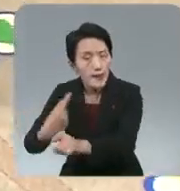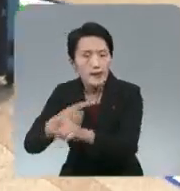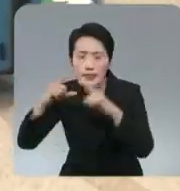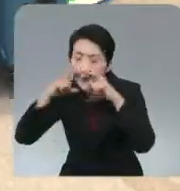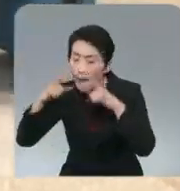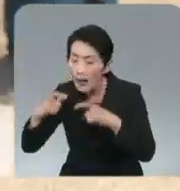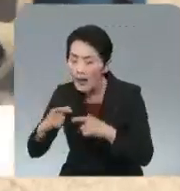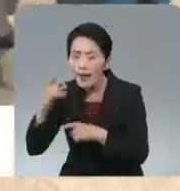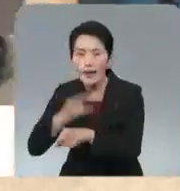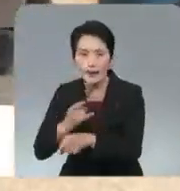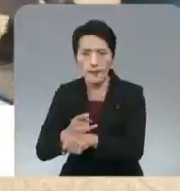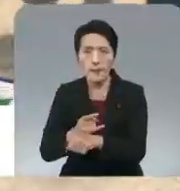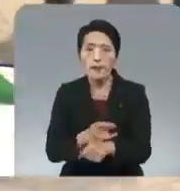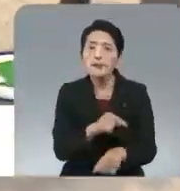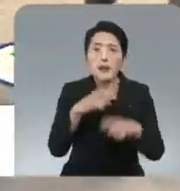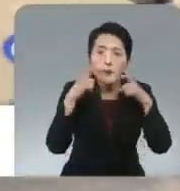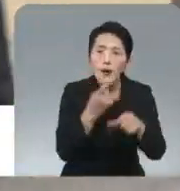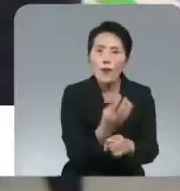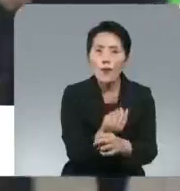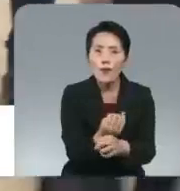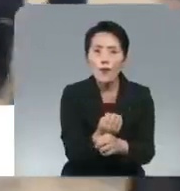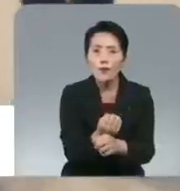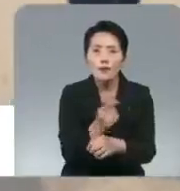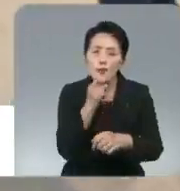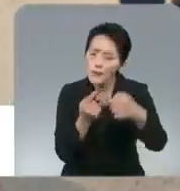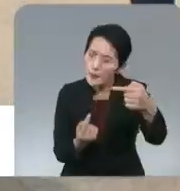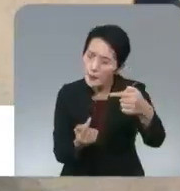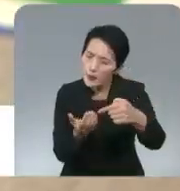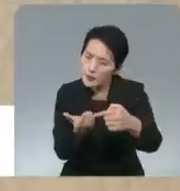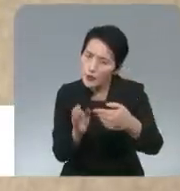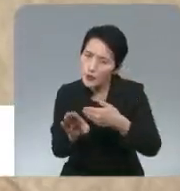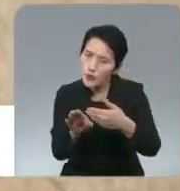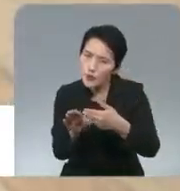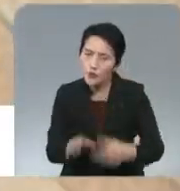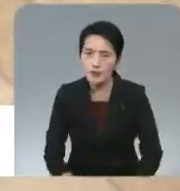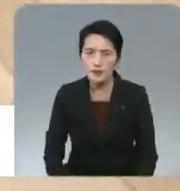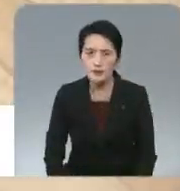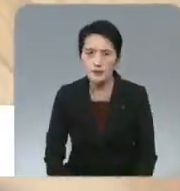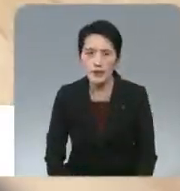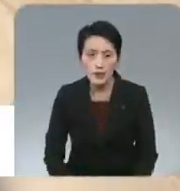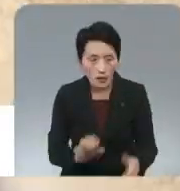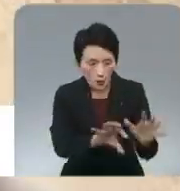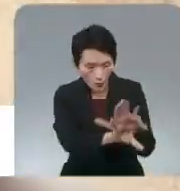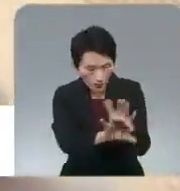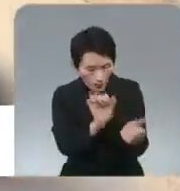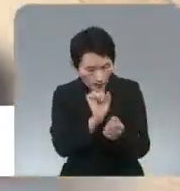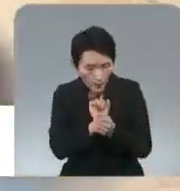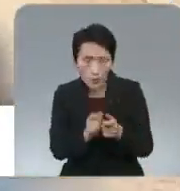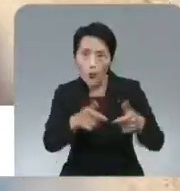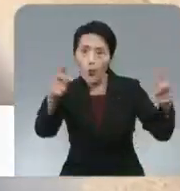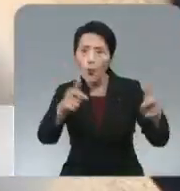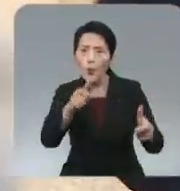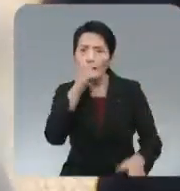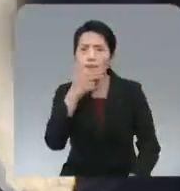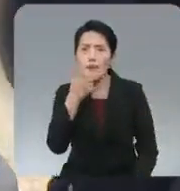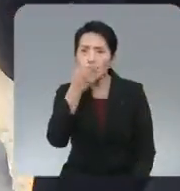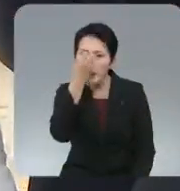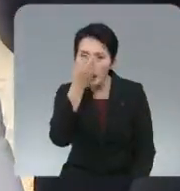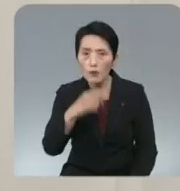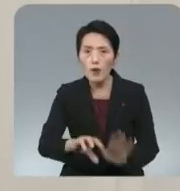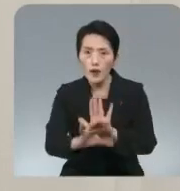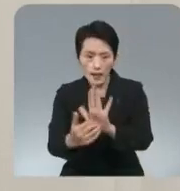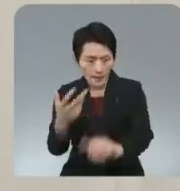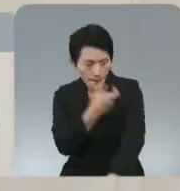con el sur reportó 26.622 casos nuevos de 2019 unos mil más que la semana anterior y